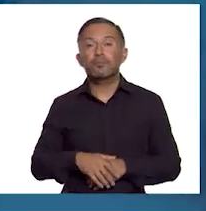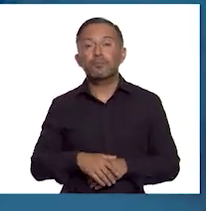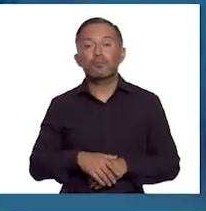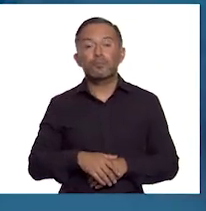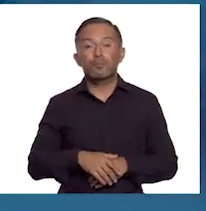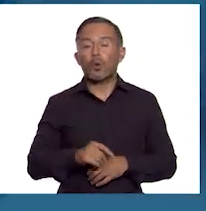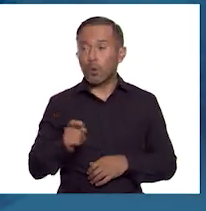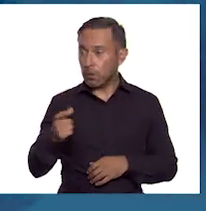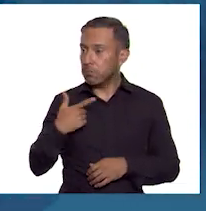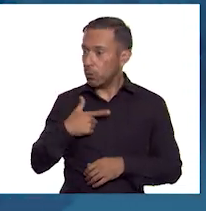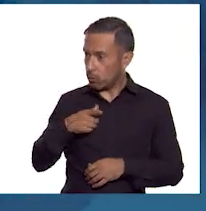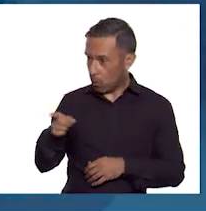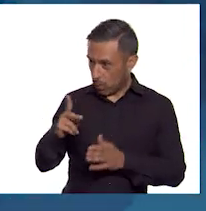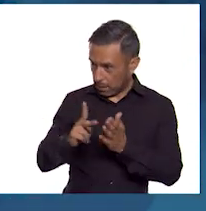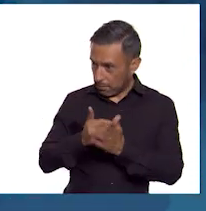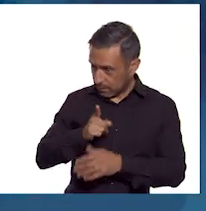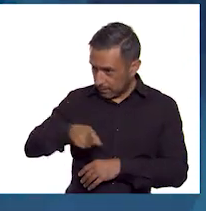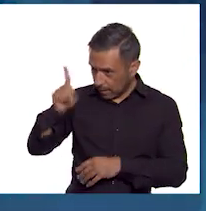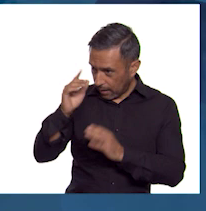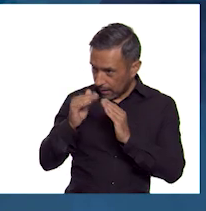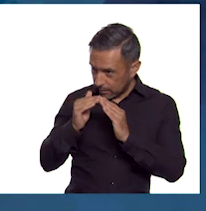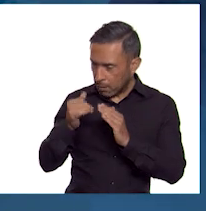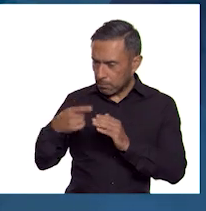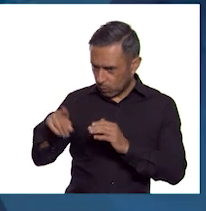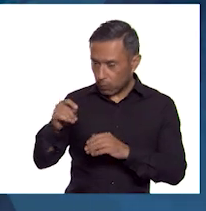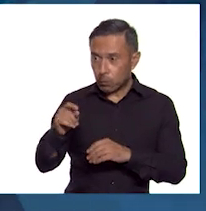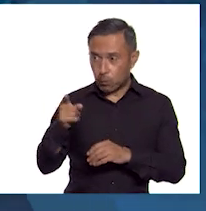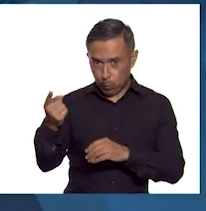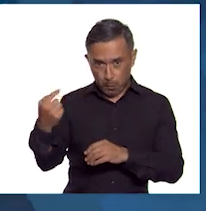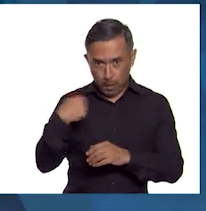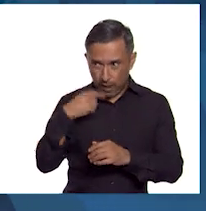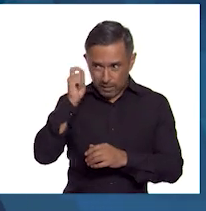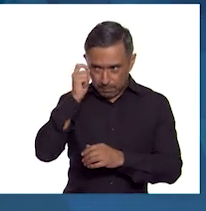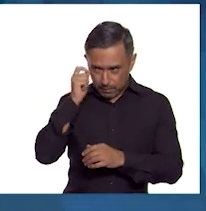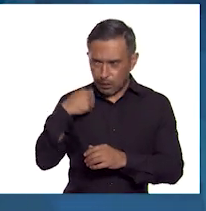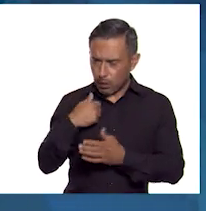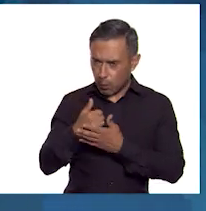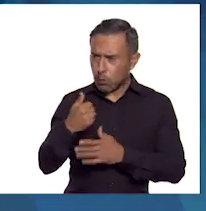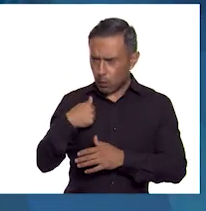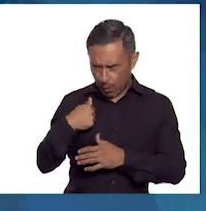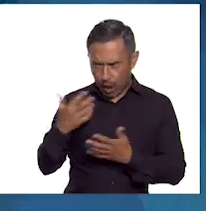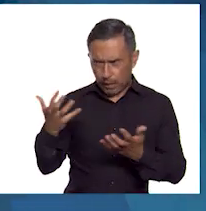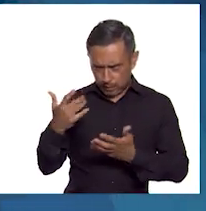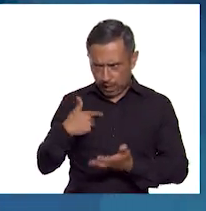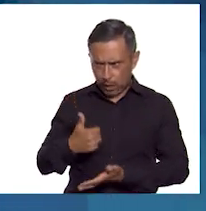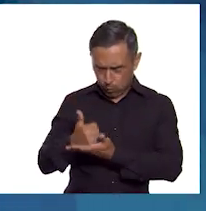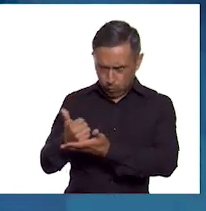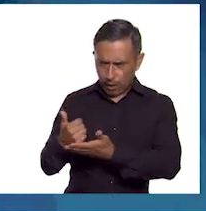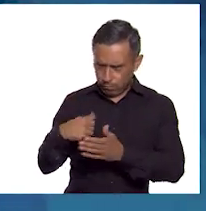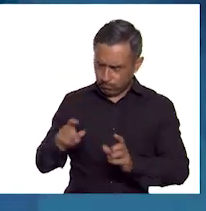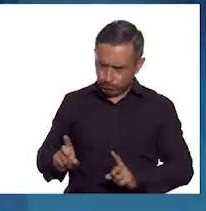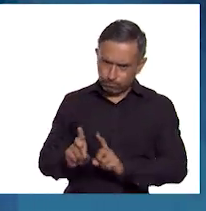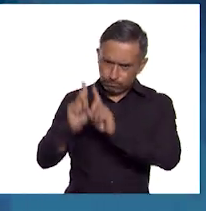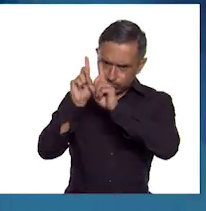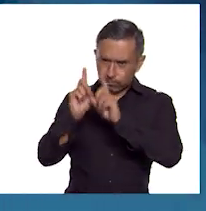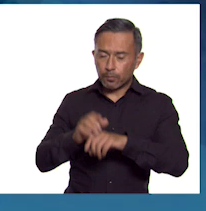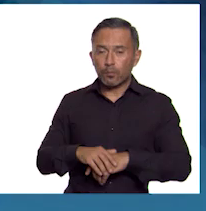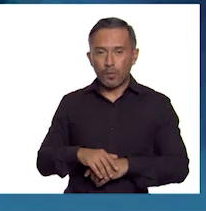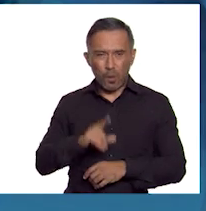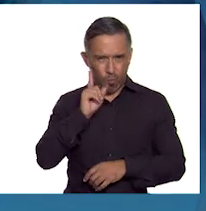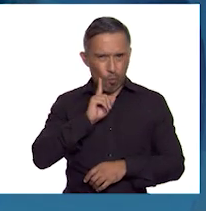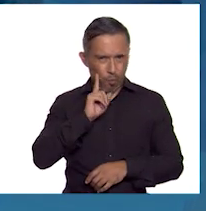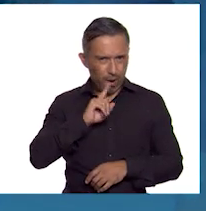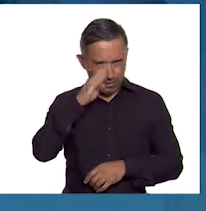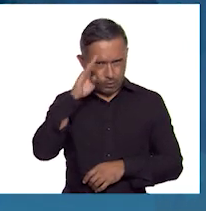ir de nuevo a tu casa, y como me has servido fielmente, te llevaré yo misma arriba, le dijo la señora Hole.